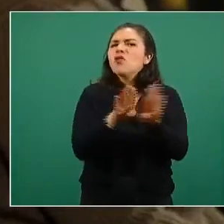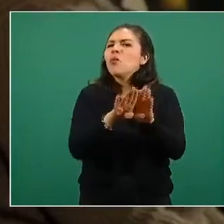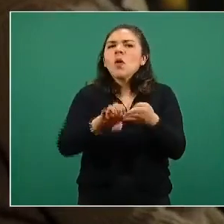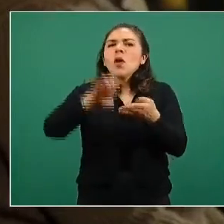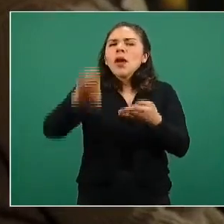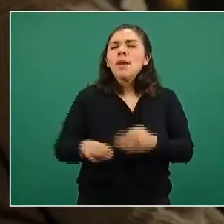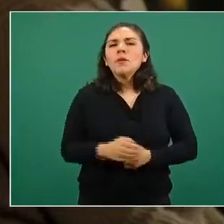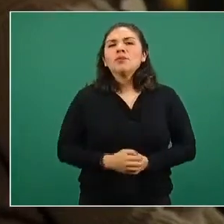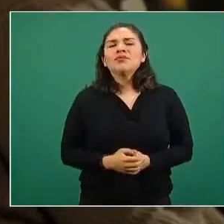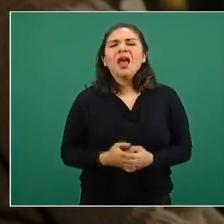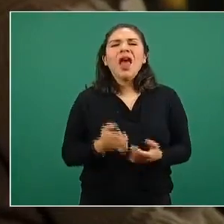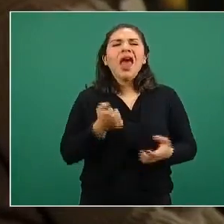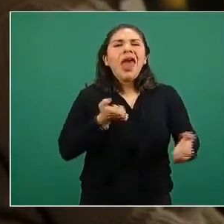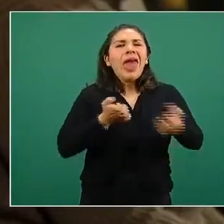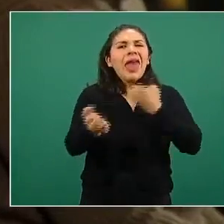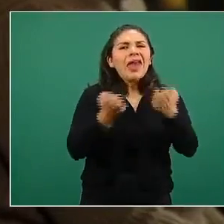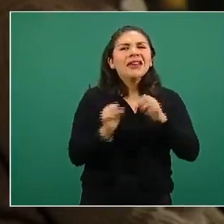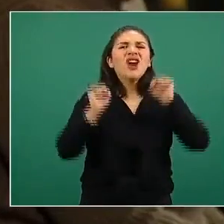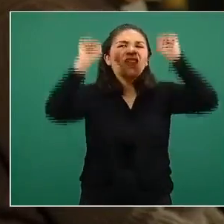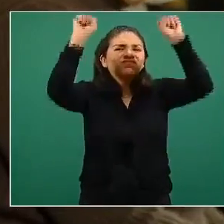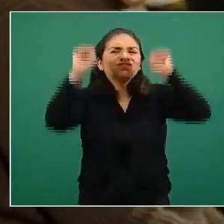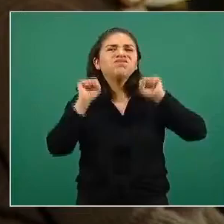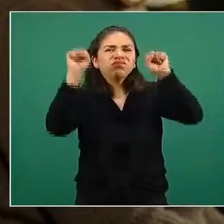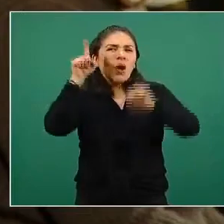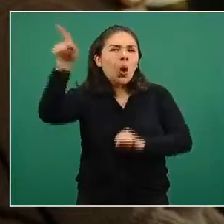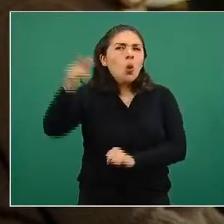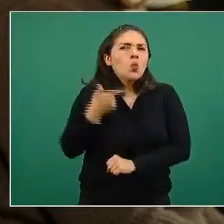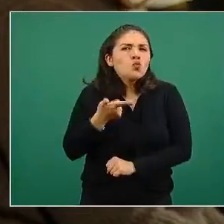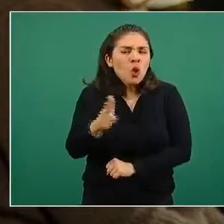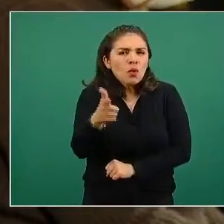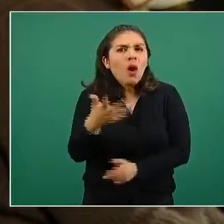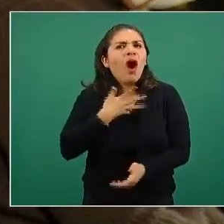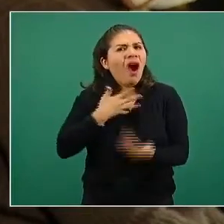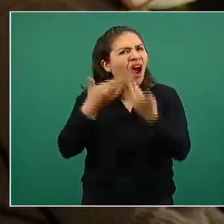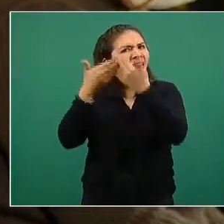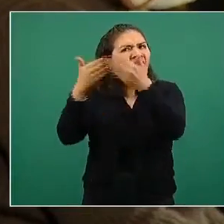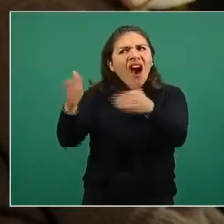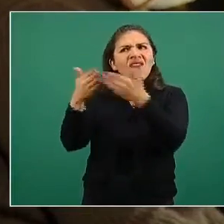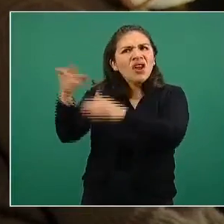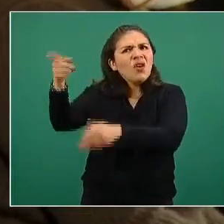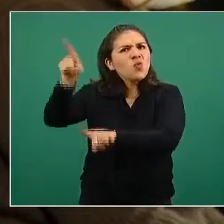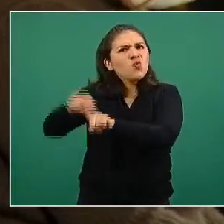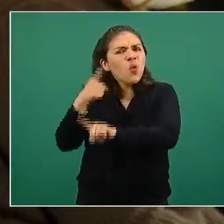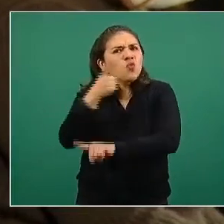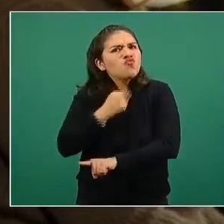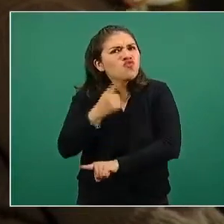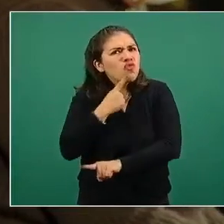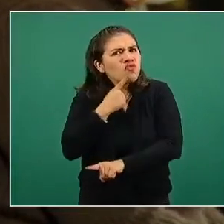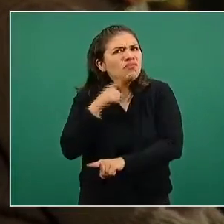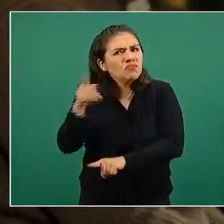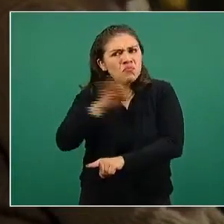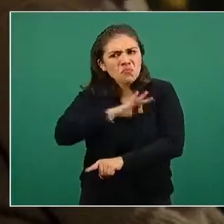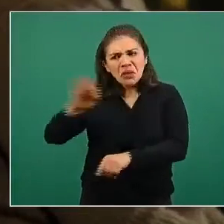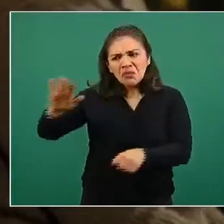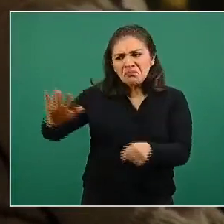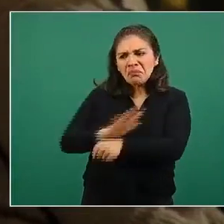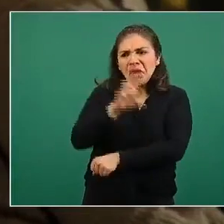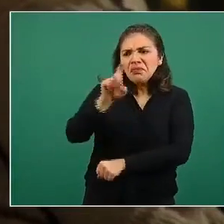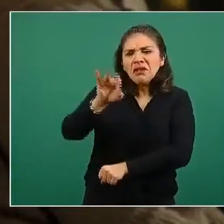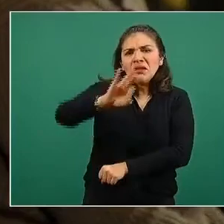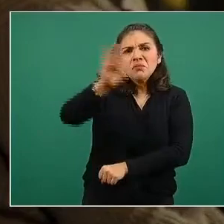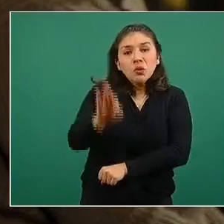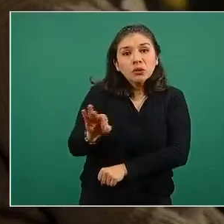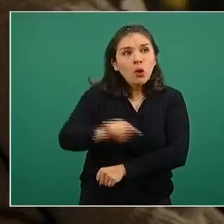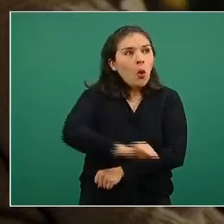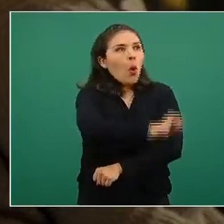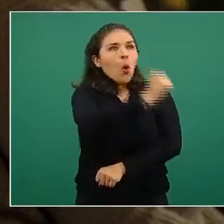de gimnasios y centros deportivos que en Guanajuato, que está en rojo, sí están abiertos con una capacidad casi del 30%, y